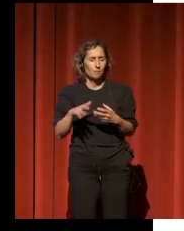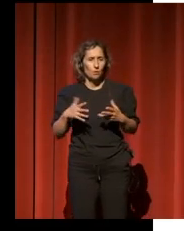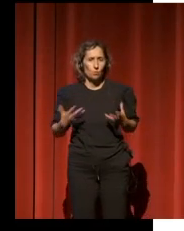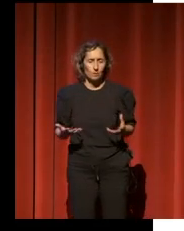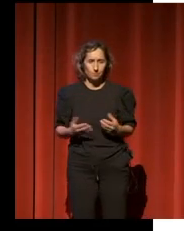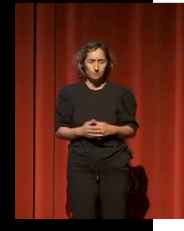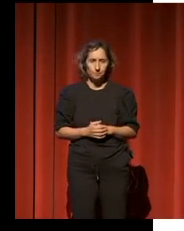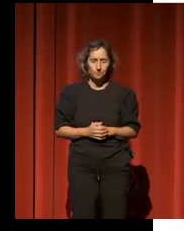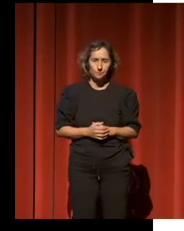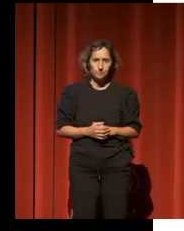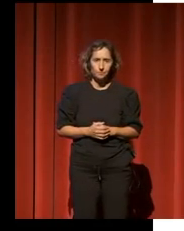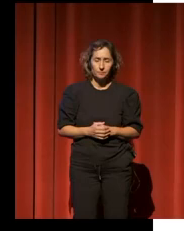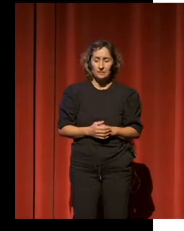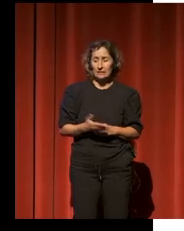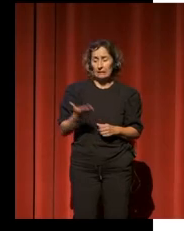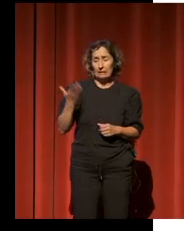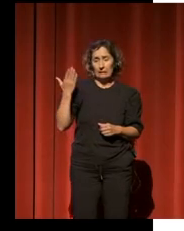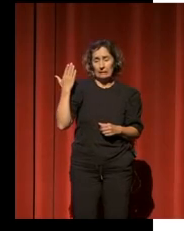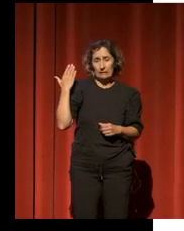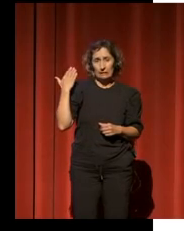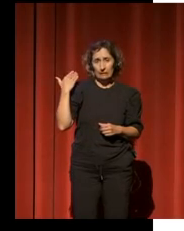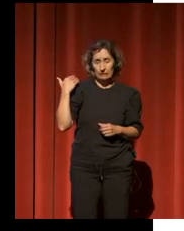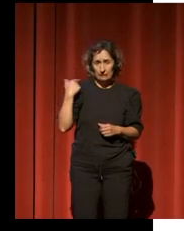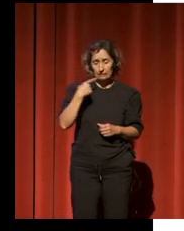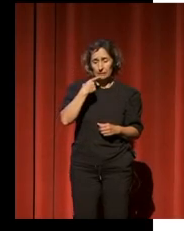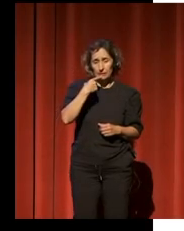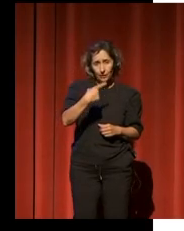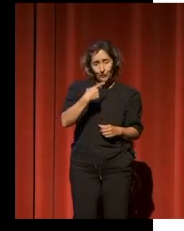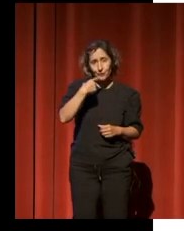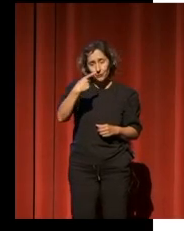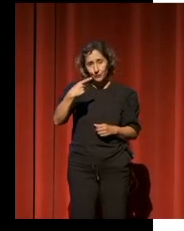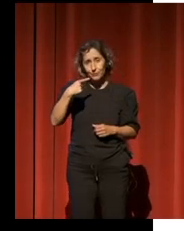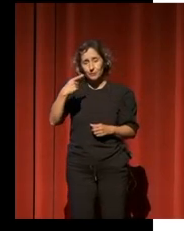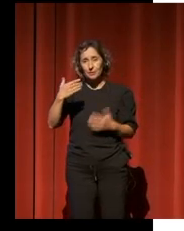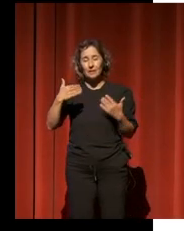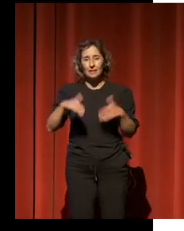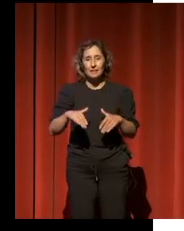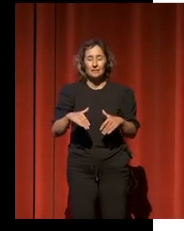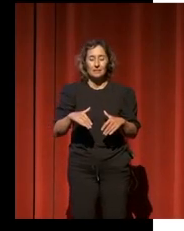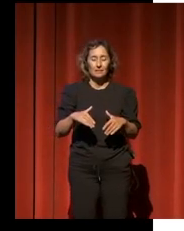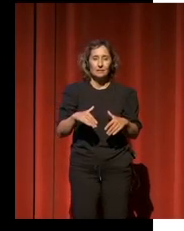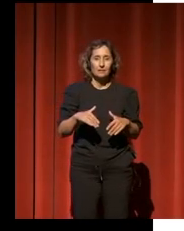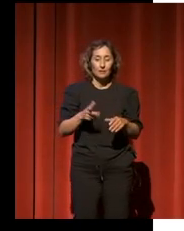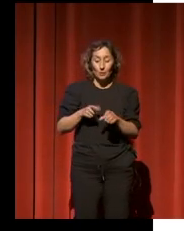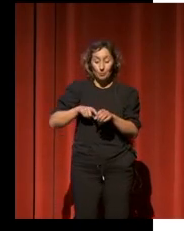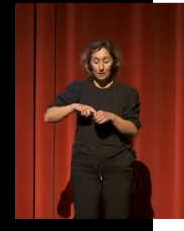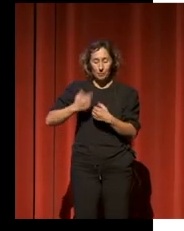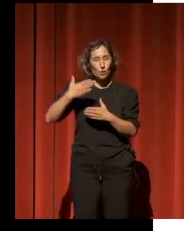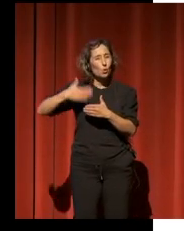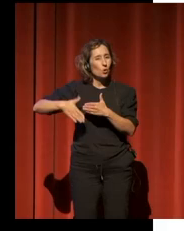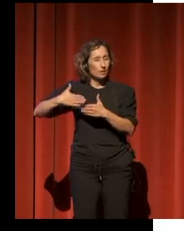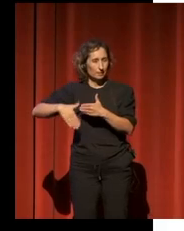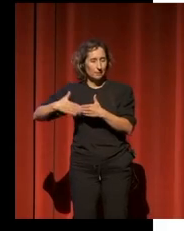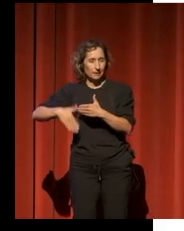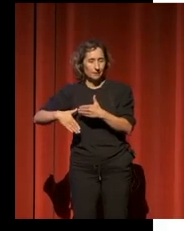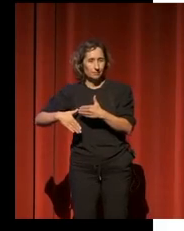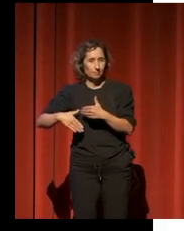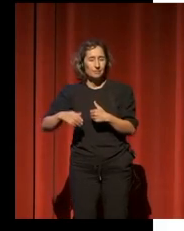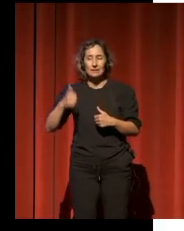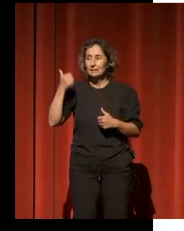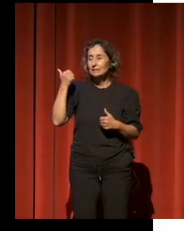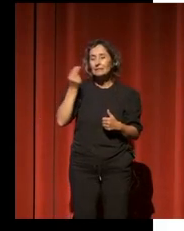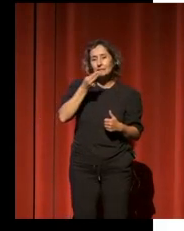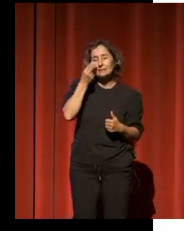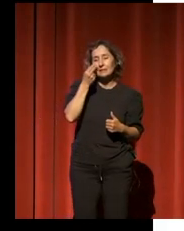coorganizado haciendo referencia a a ello eh la cuestión esta de los límites de la participación esta también es una cita muy interesante